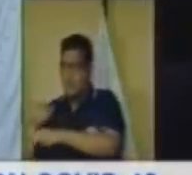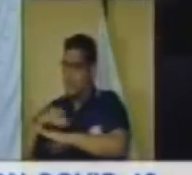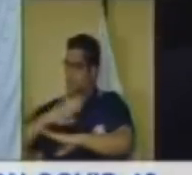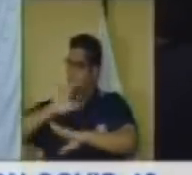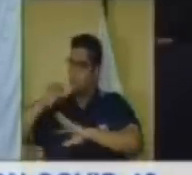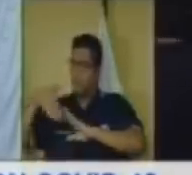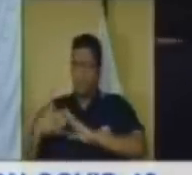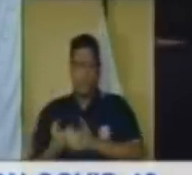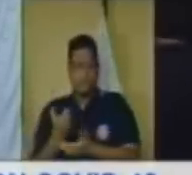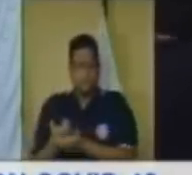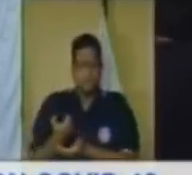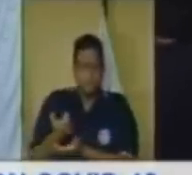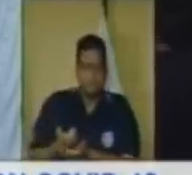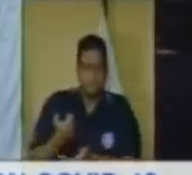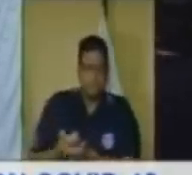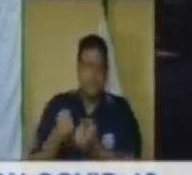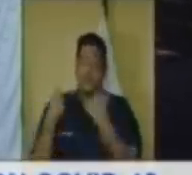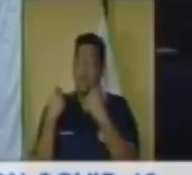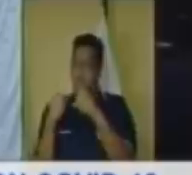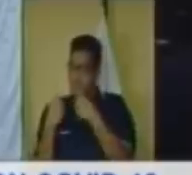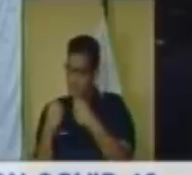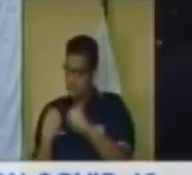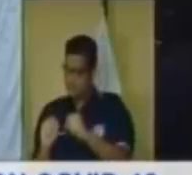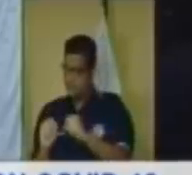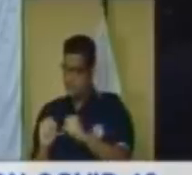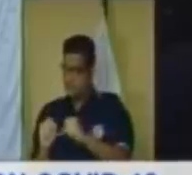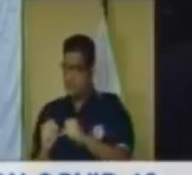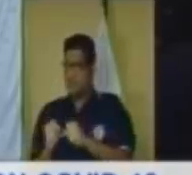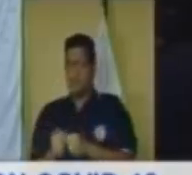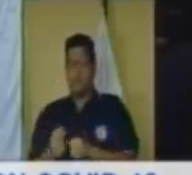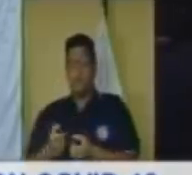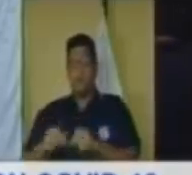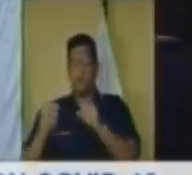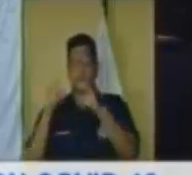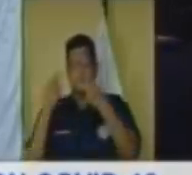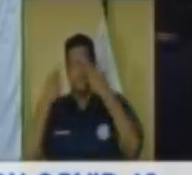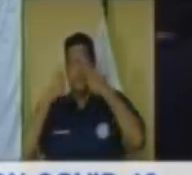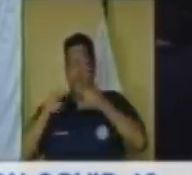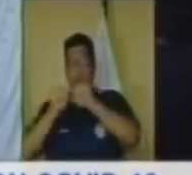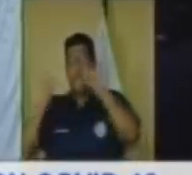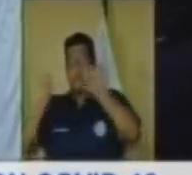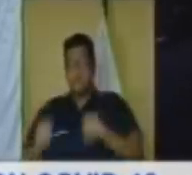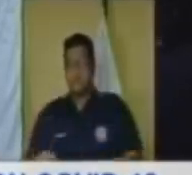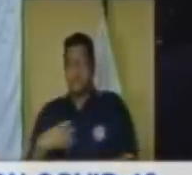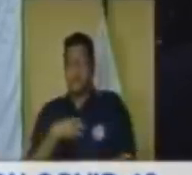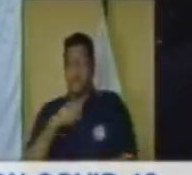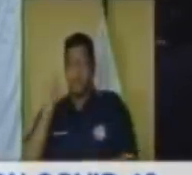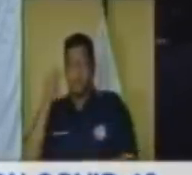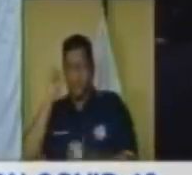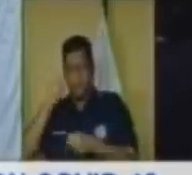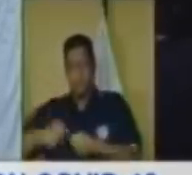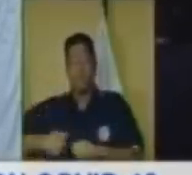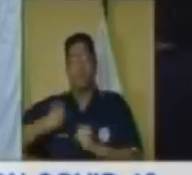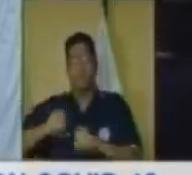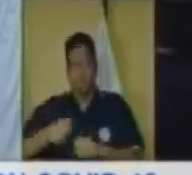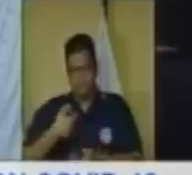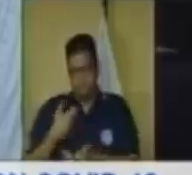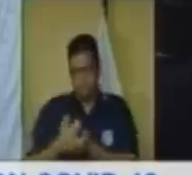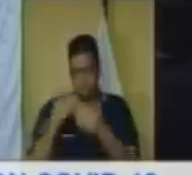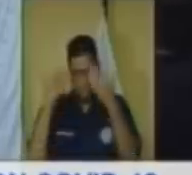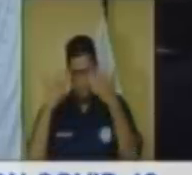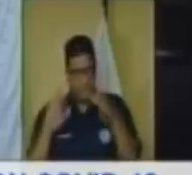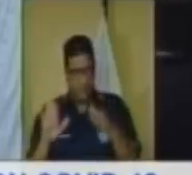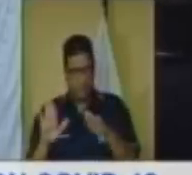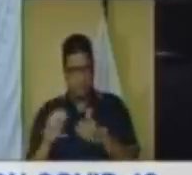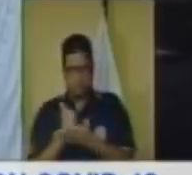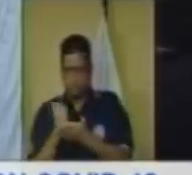y se va a crear un consejo para tratar el tema de amnistía fiscal en una mesa conjuntamente con el Ministerio de